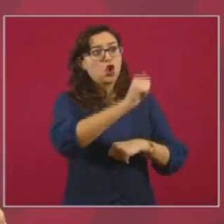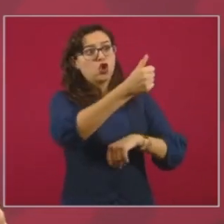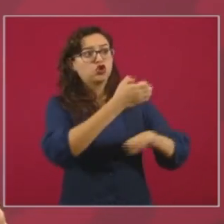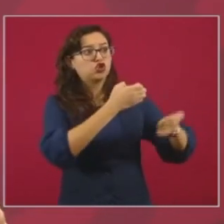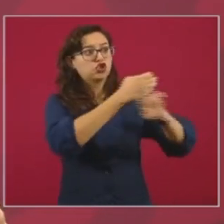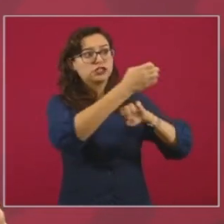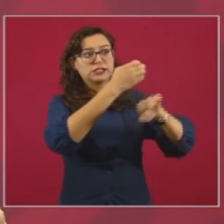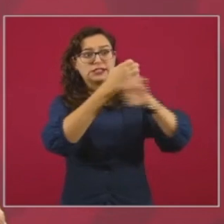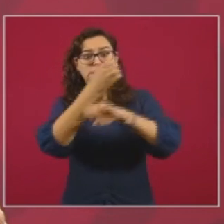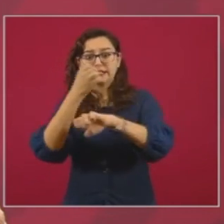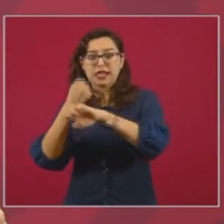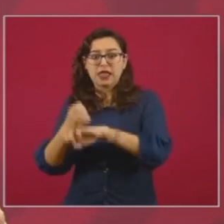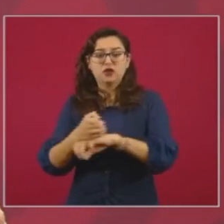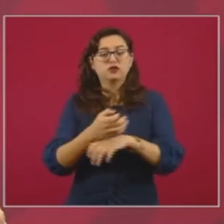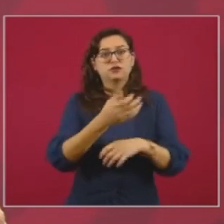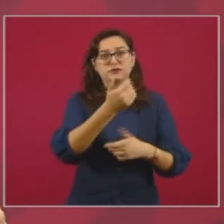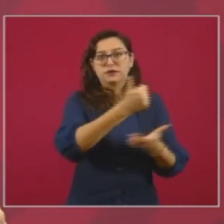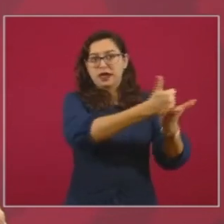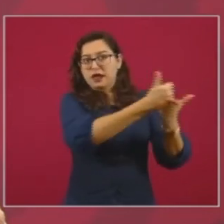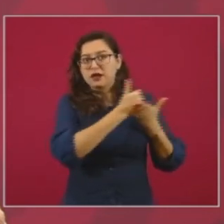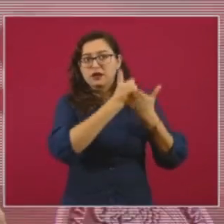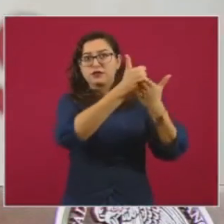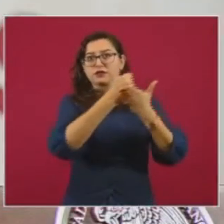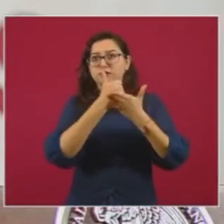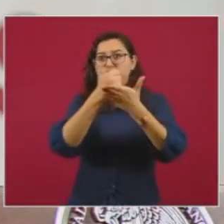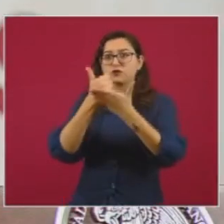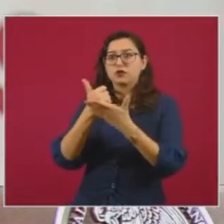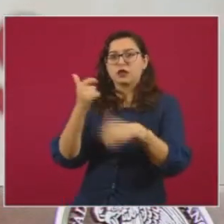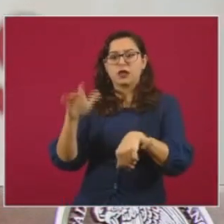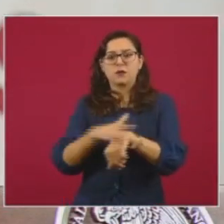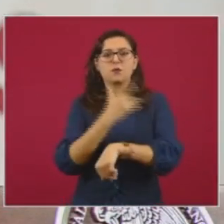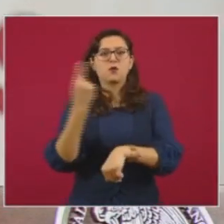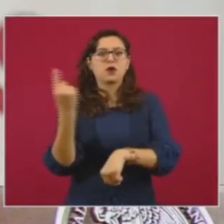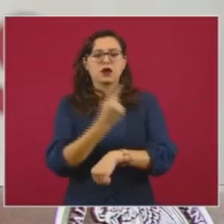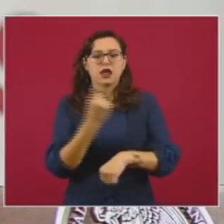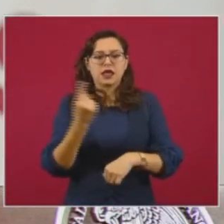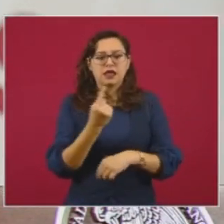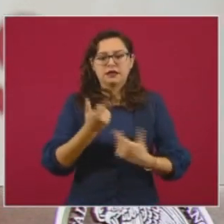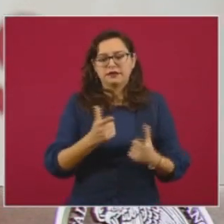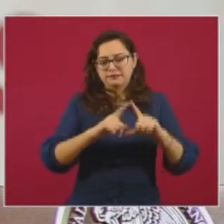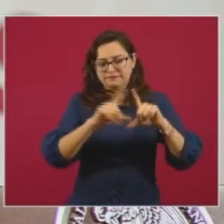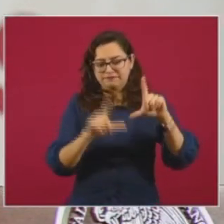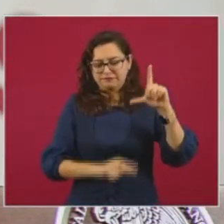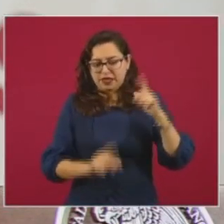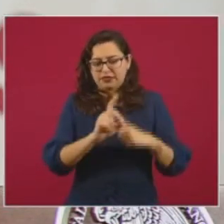que solo en 8 estados tenemos incrementos.